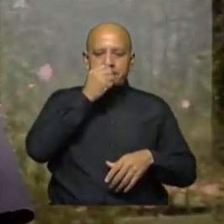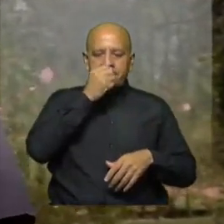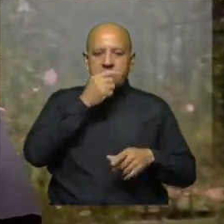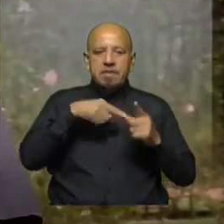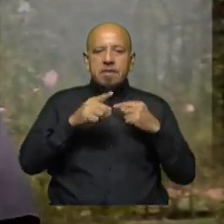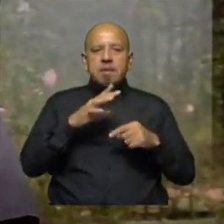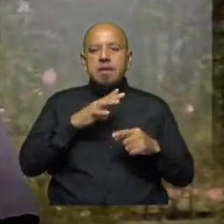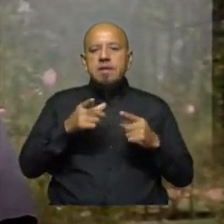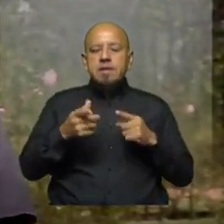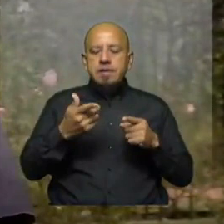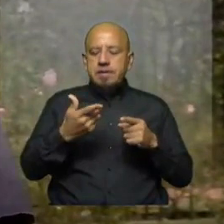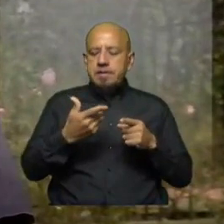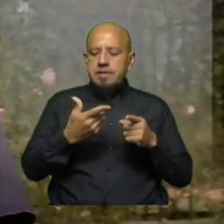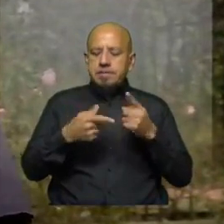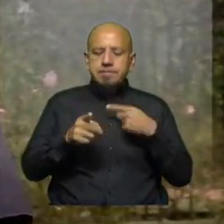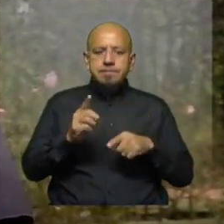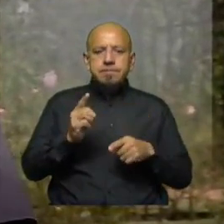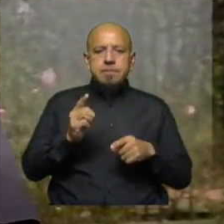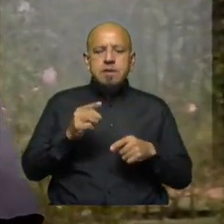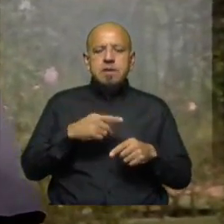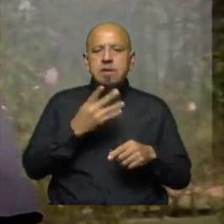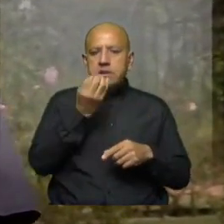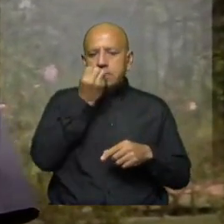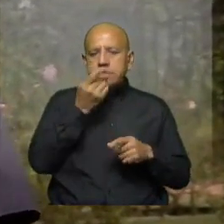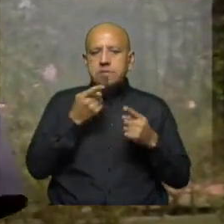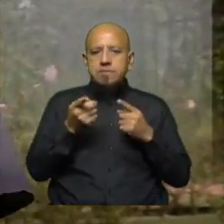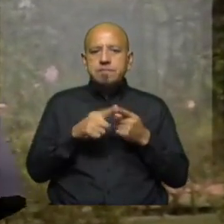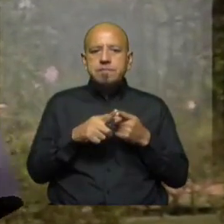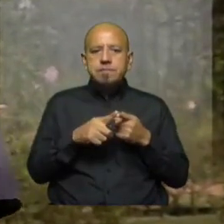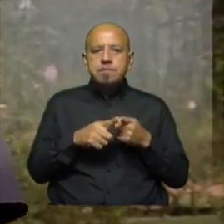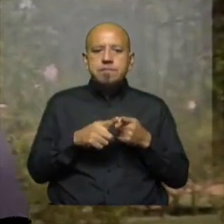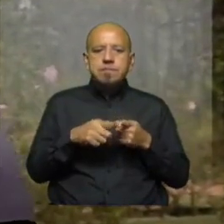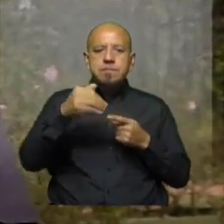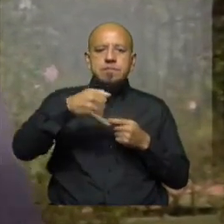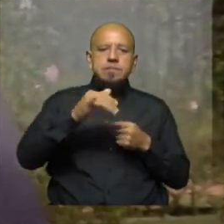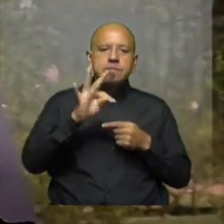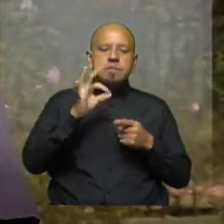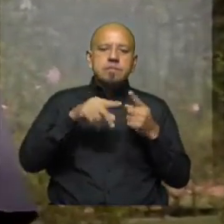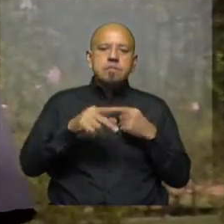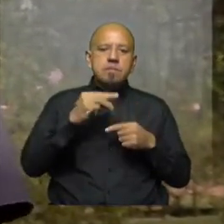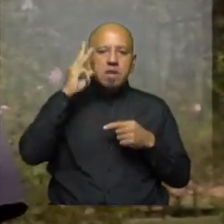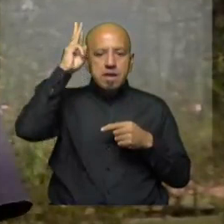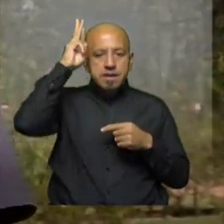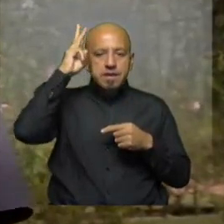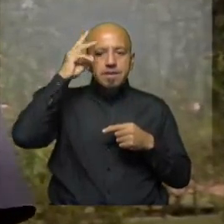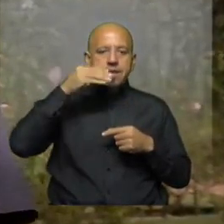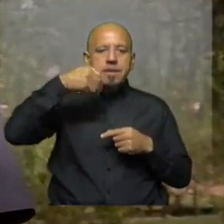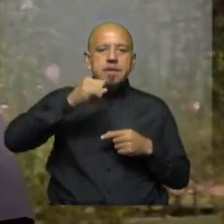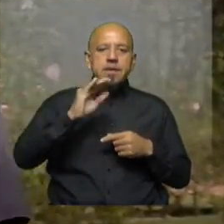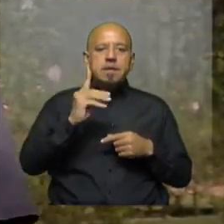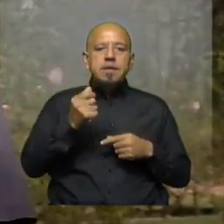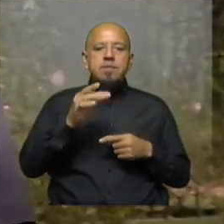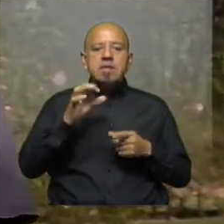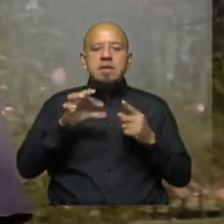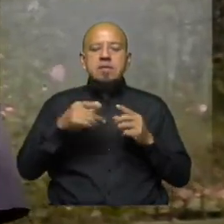significados especiales para las rosas. El mito del rey Midas, en definitiva, tiene que ver con